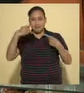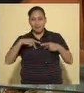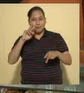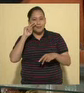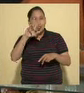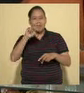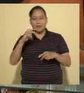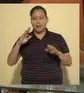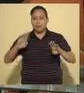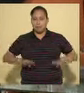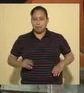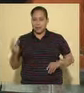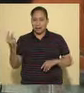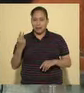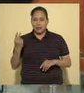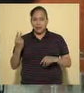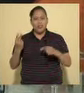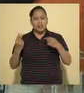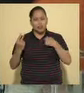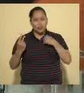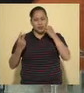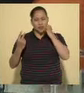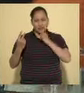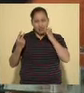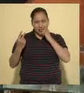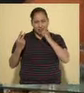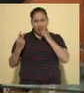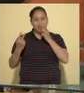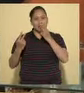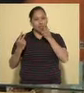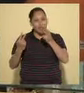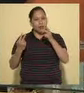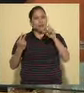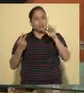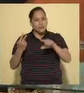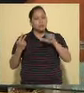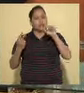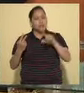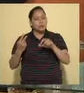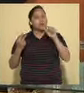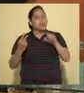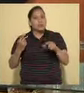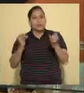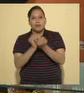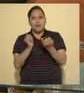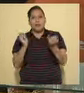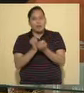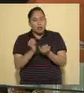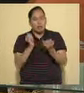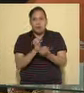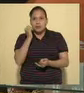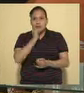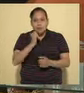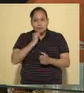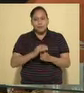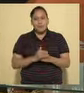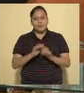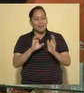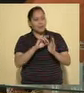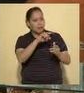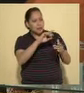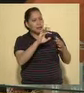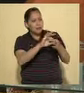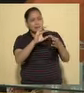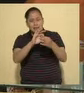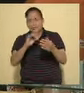teniendo una pareja y se preguntan, ¿por qué siempre repito el mismo patrón de las personas? De las personas con las que me